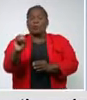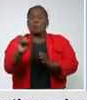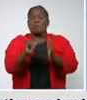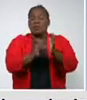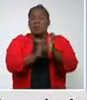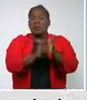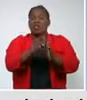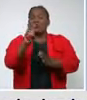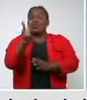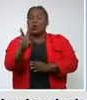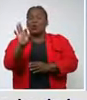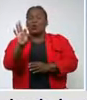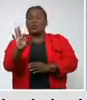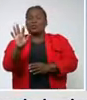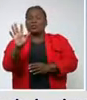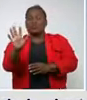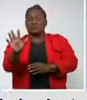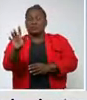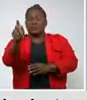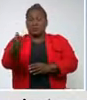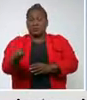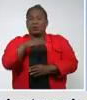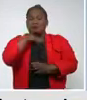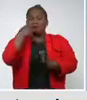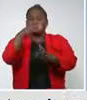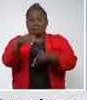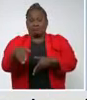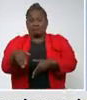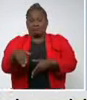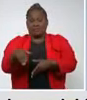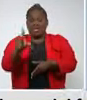10.804.285 fallecidos, letalidad de